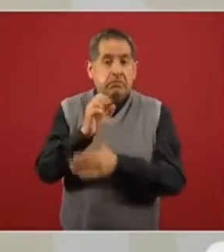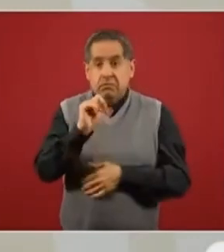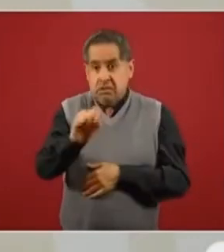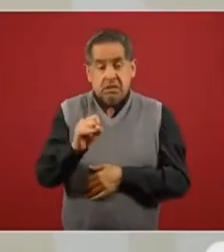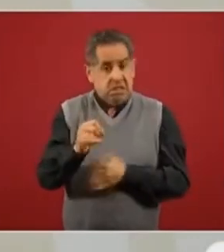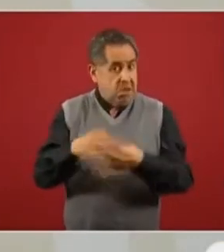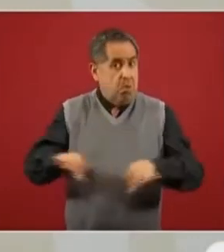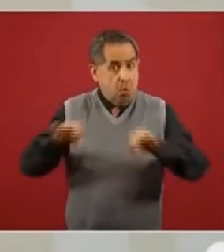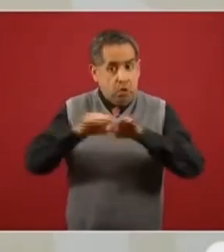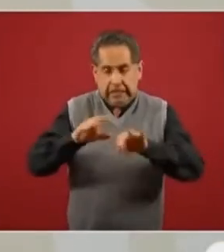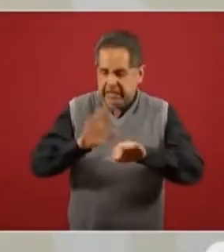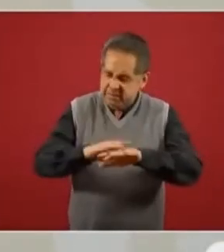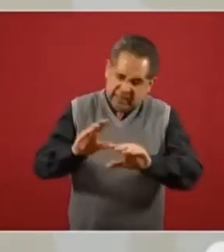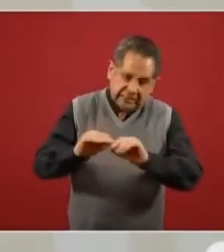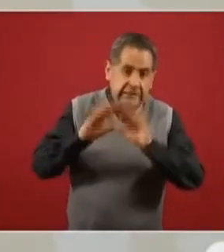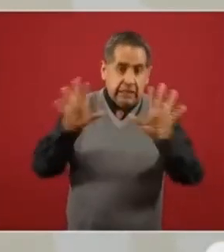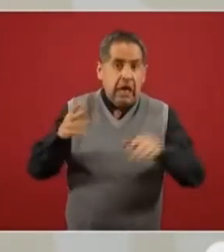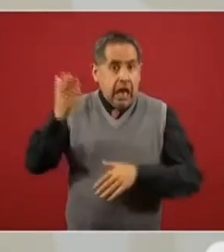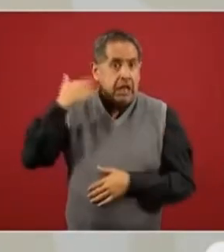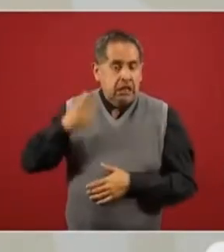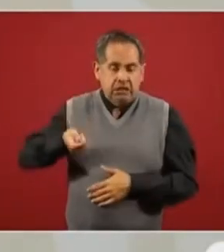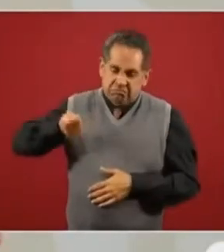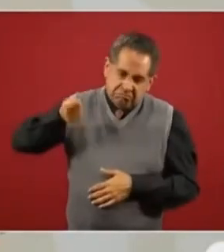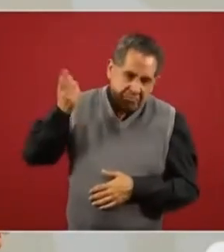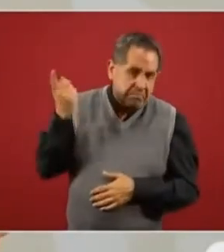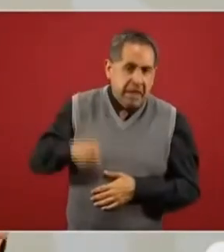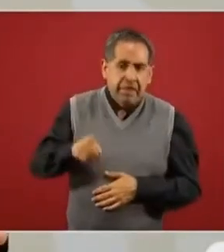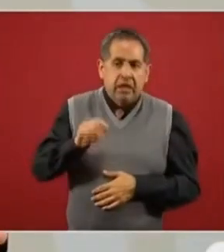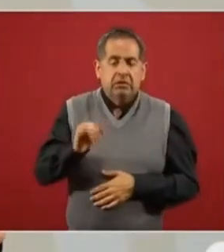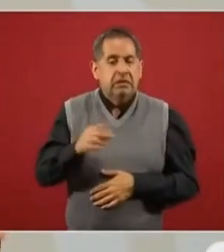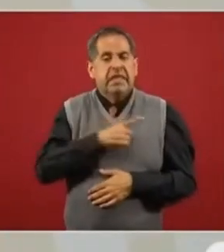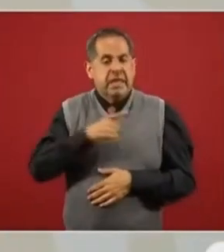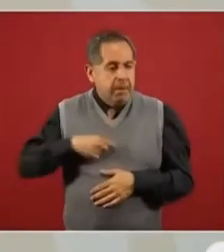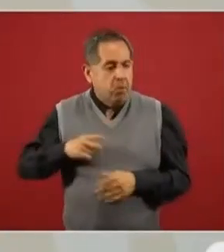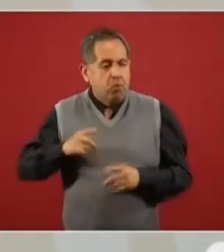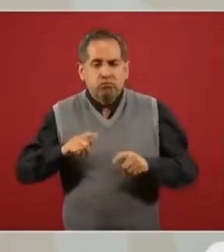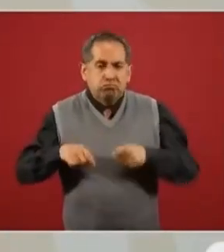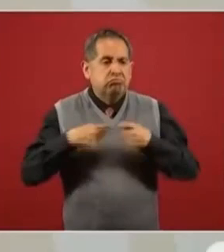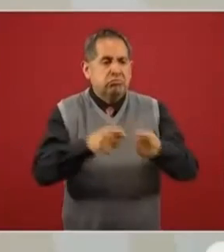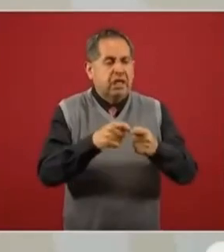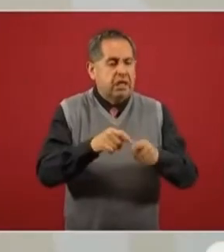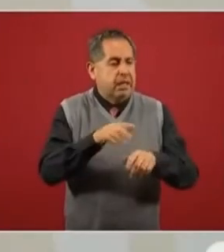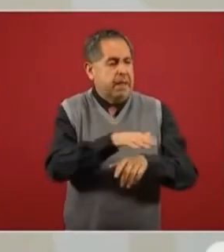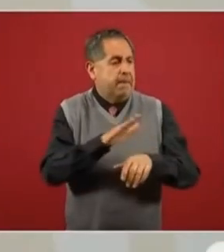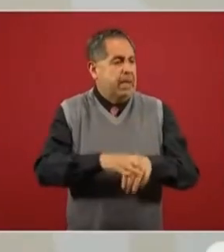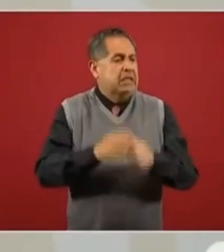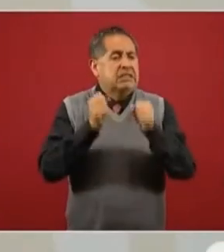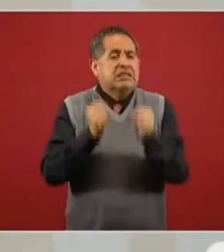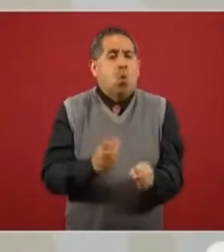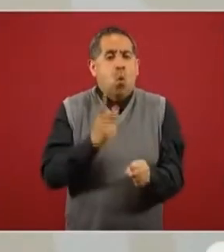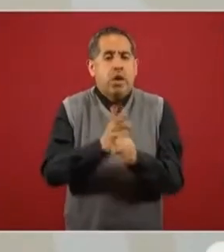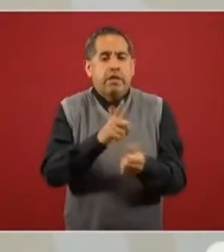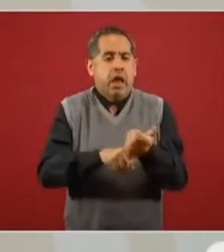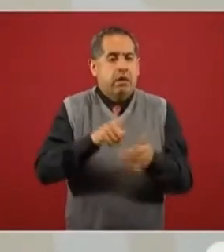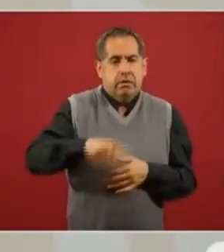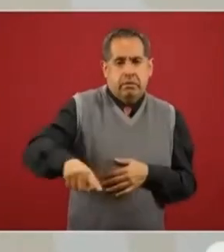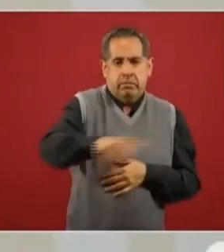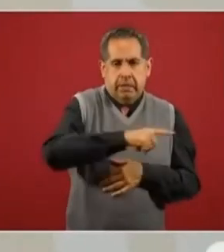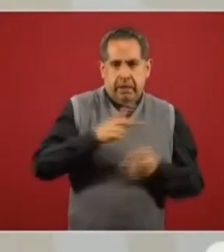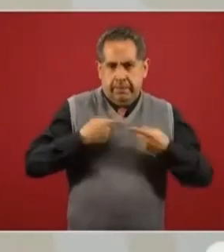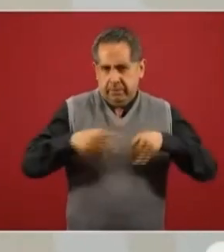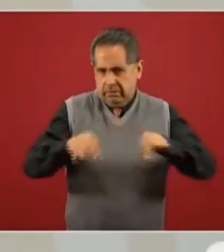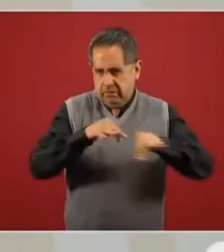más claras en el sentido de decir, tenemos que lograr la estabilidad laboral de estos